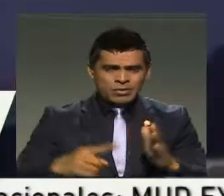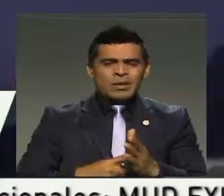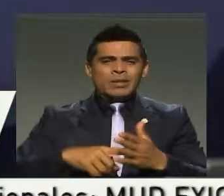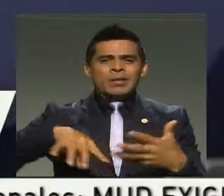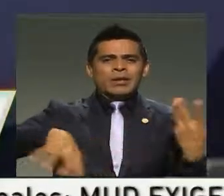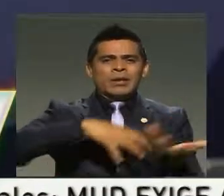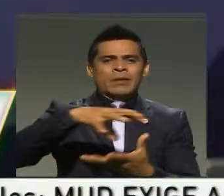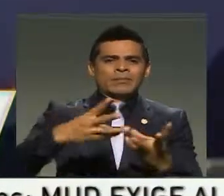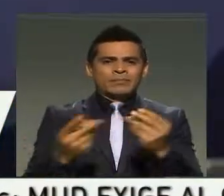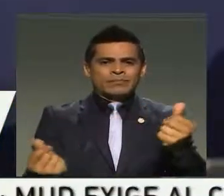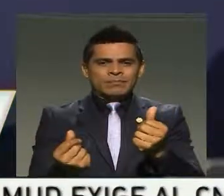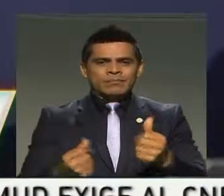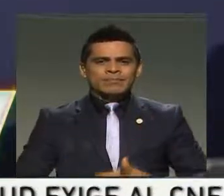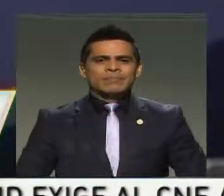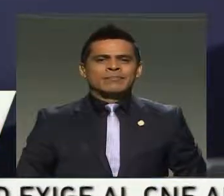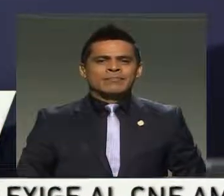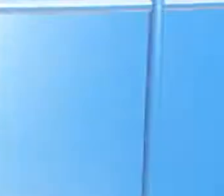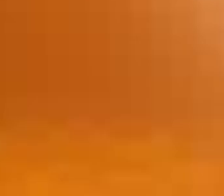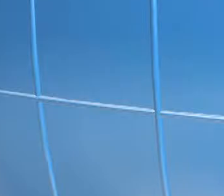salida.